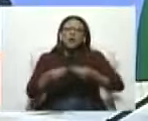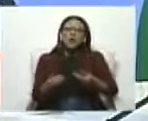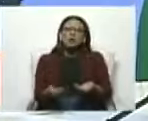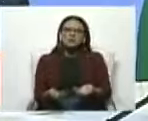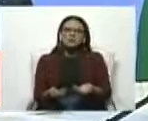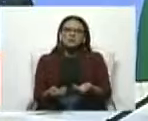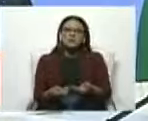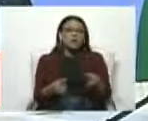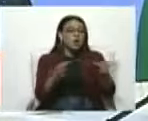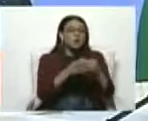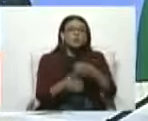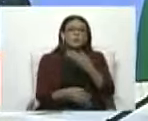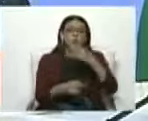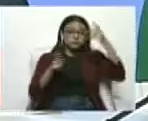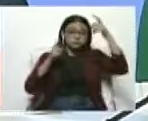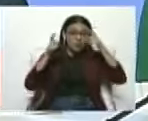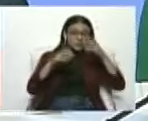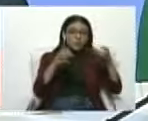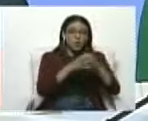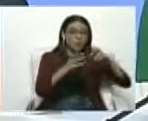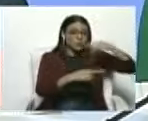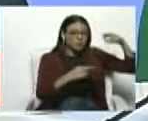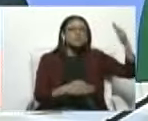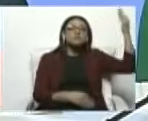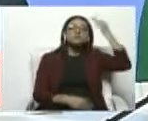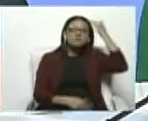los no chavistas.